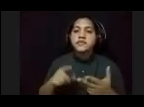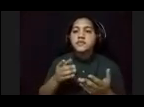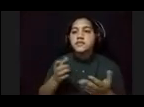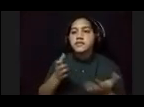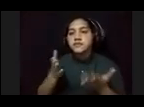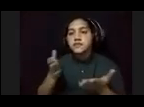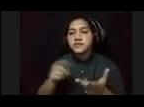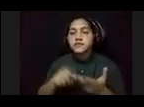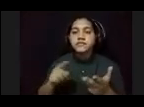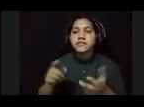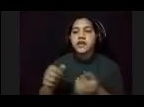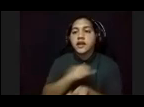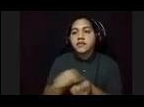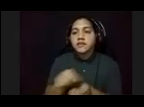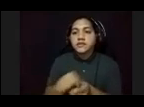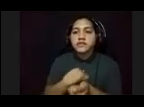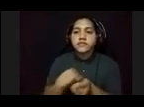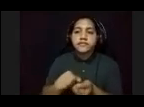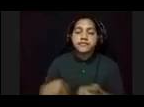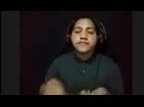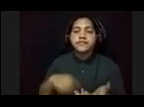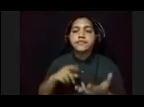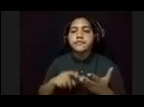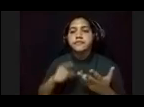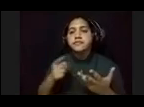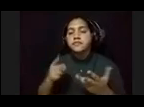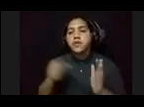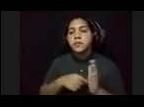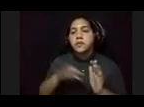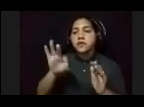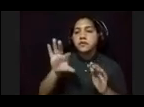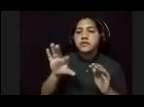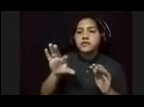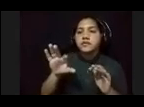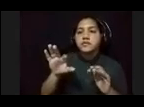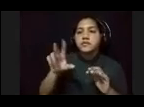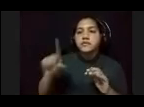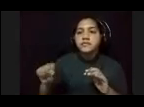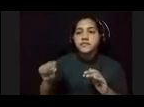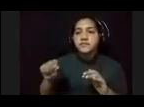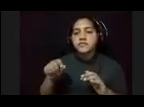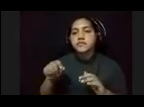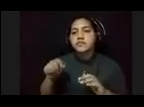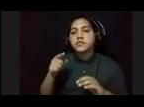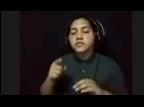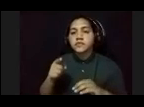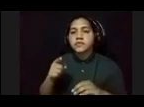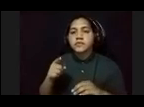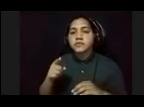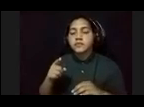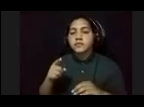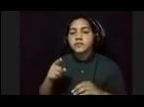Una década más tarde, entramos ahora en el 1920, demuestra que la población en La